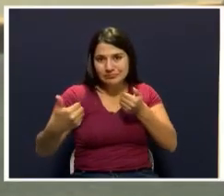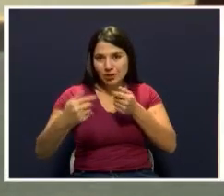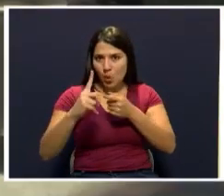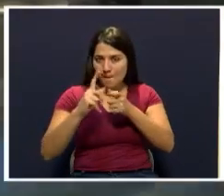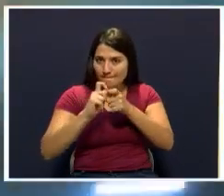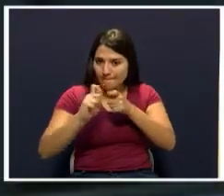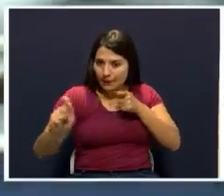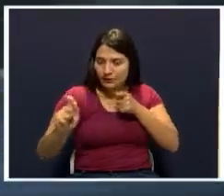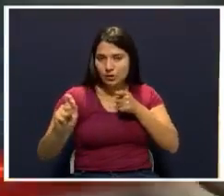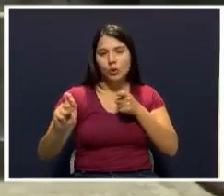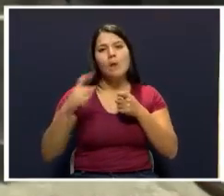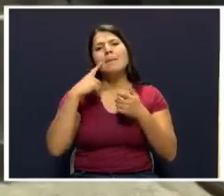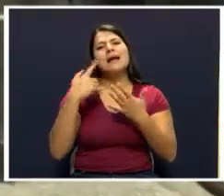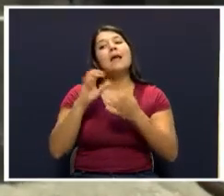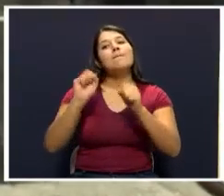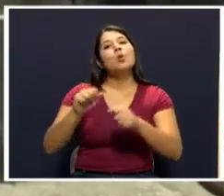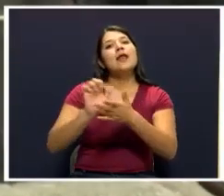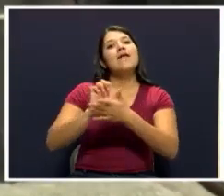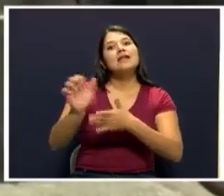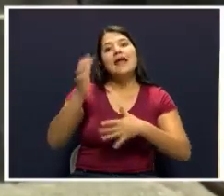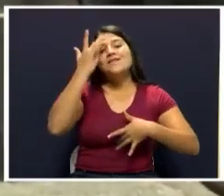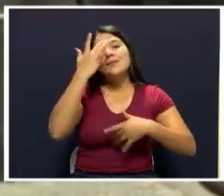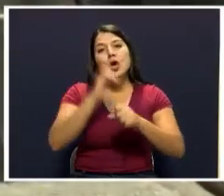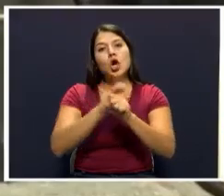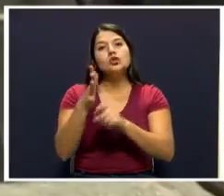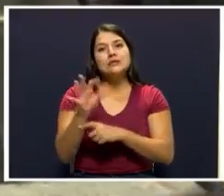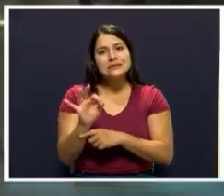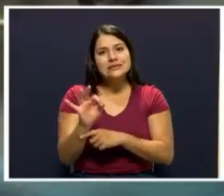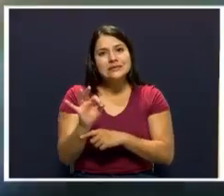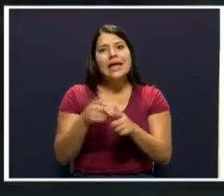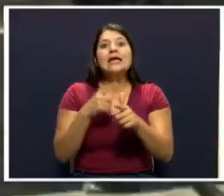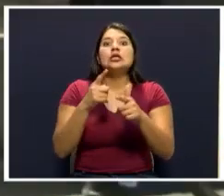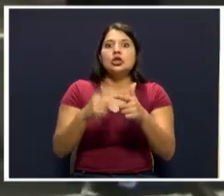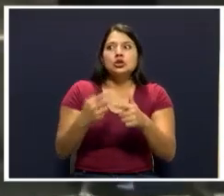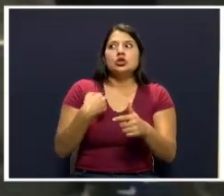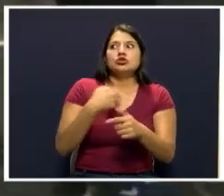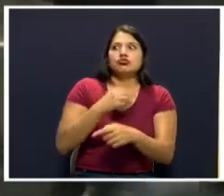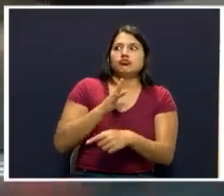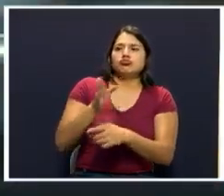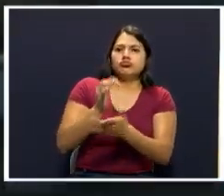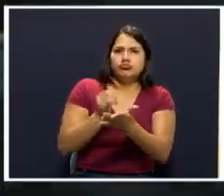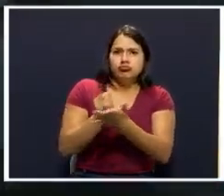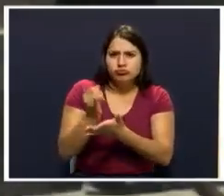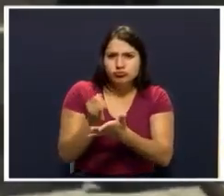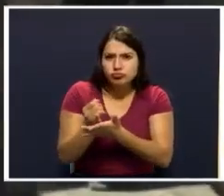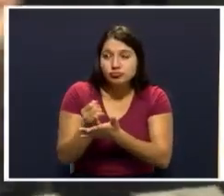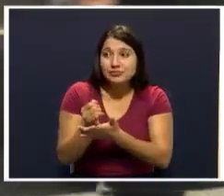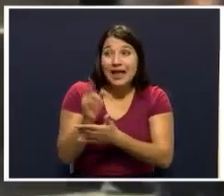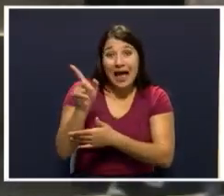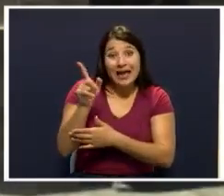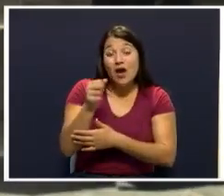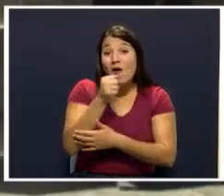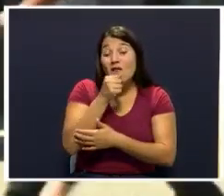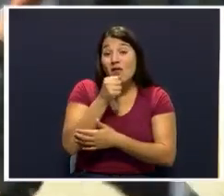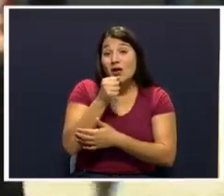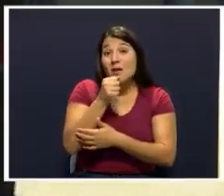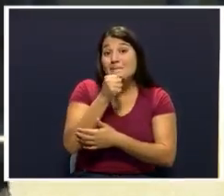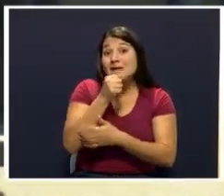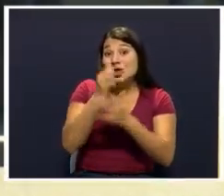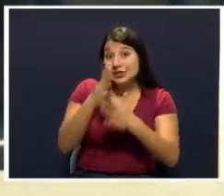prevenir el contagio del COVID-19. Consultados por Costa Rica Noticias, la oficina de prensa del Banco